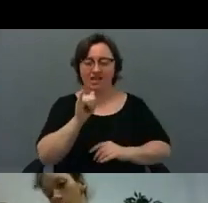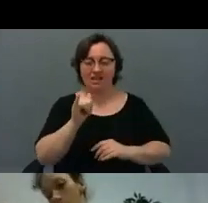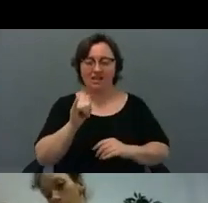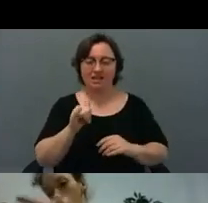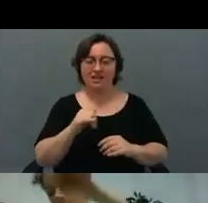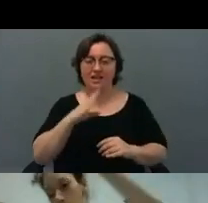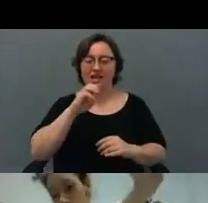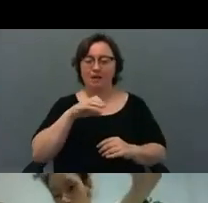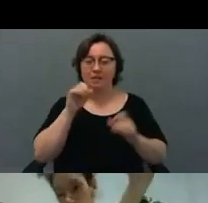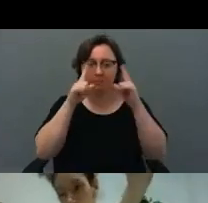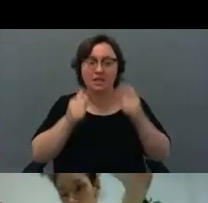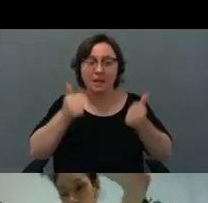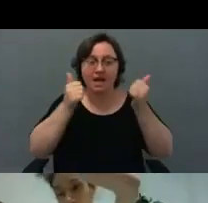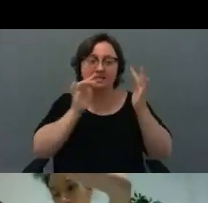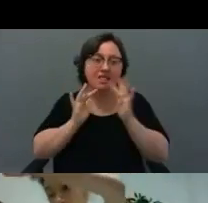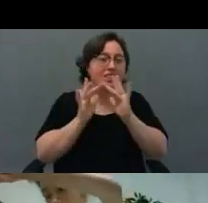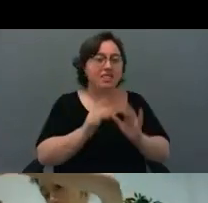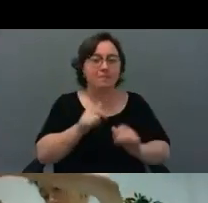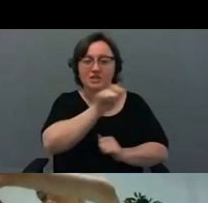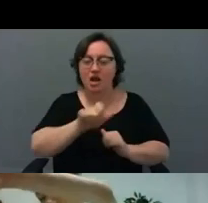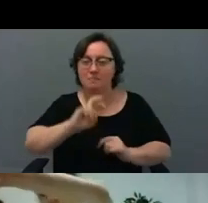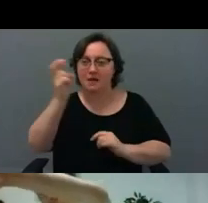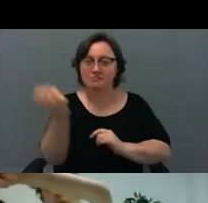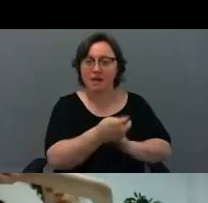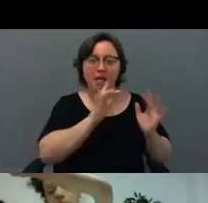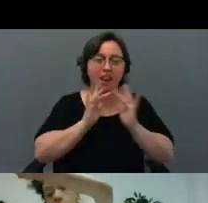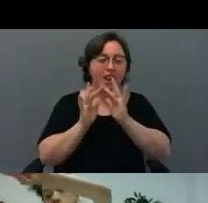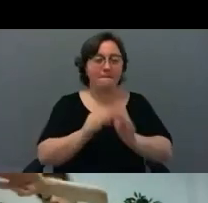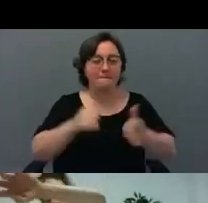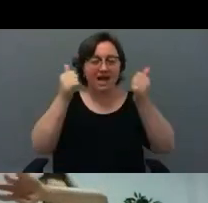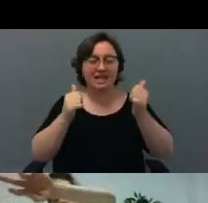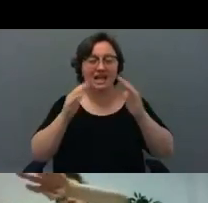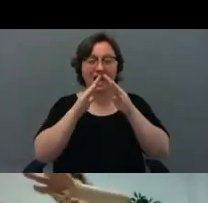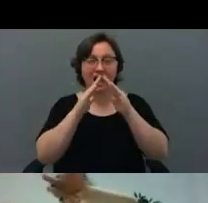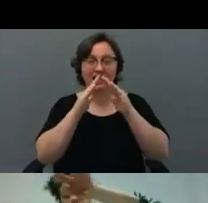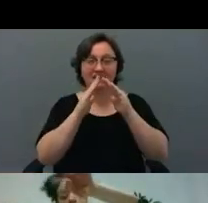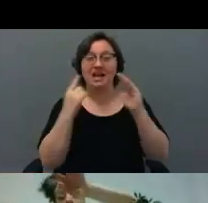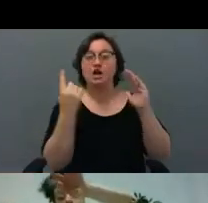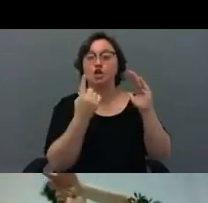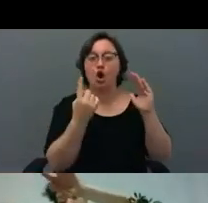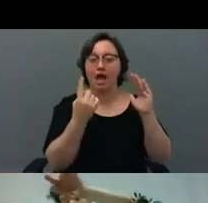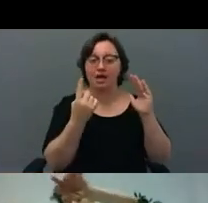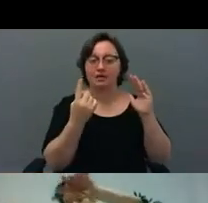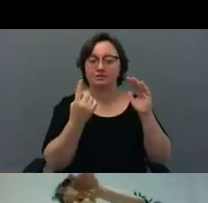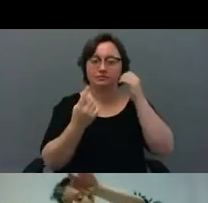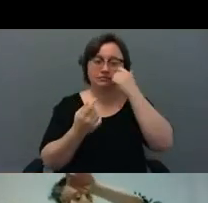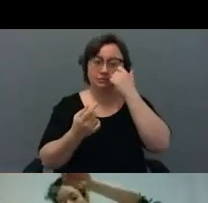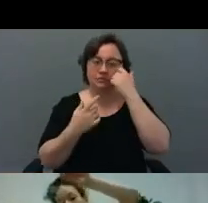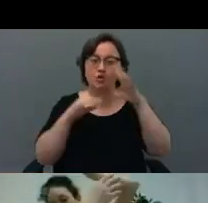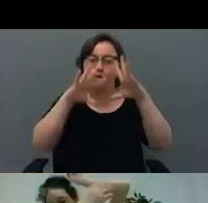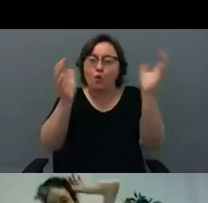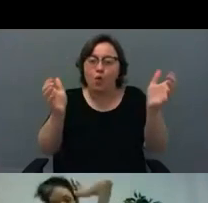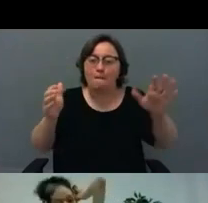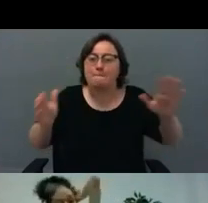más despierta, que interactúa con más gente, que el estar en una casa sola como ella, su mundito es